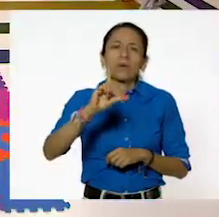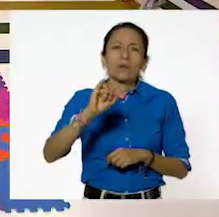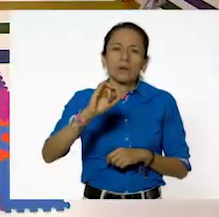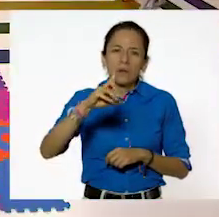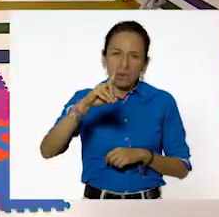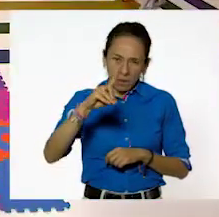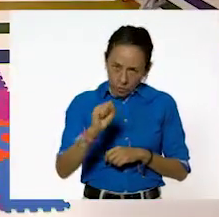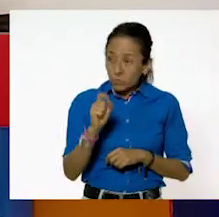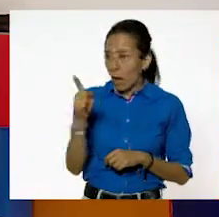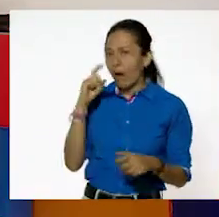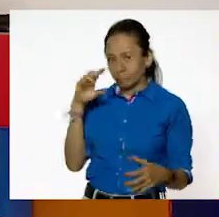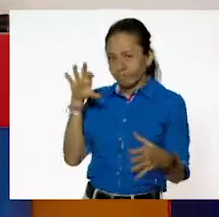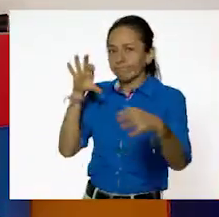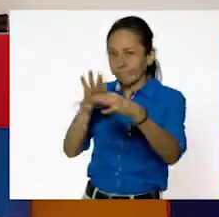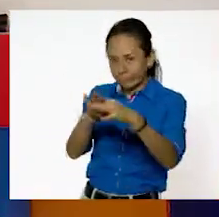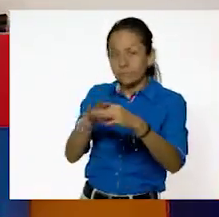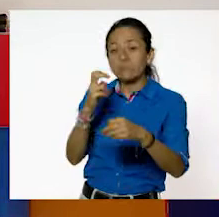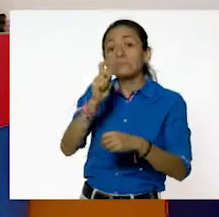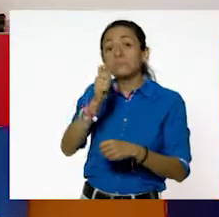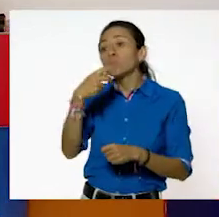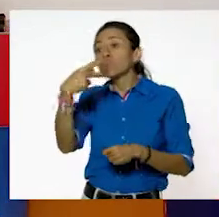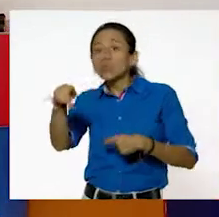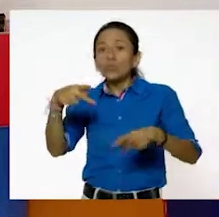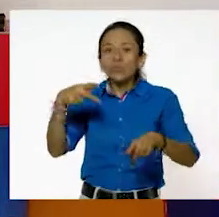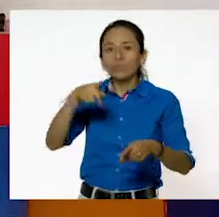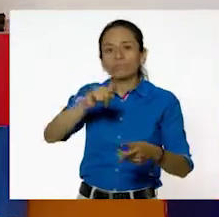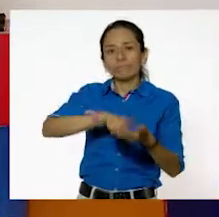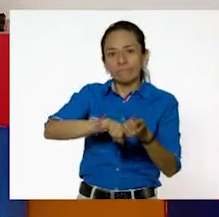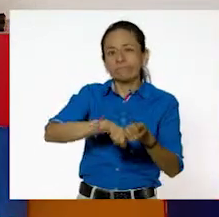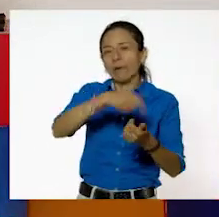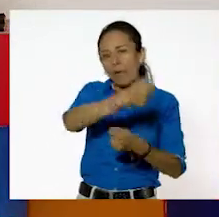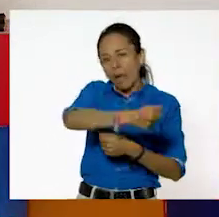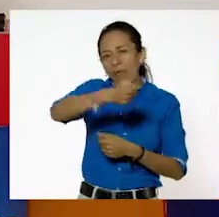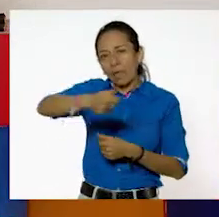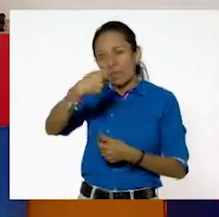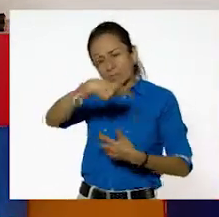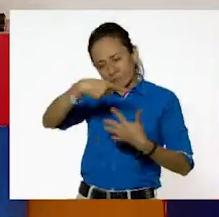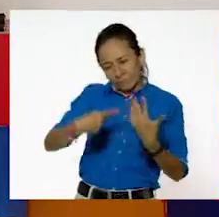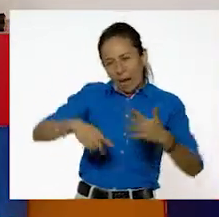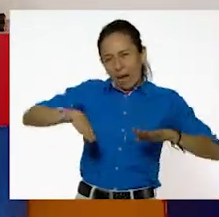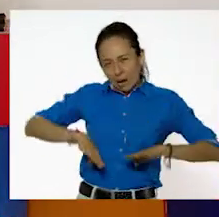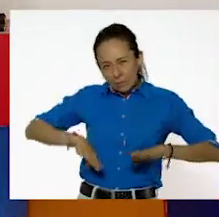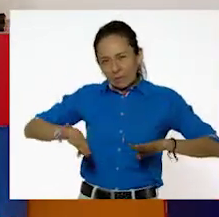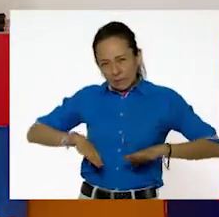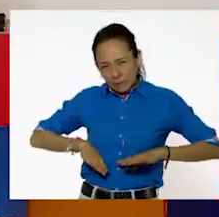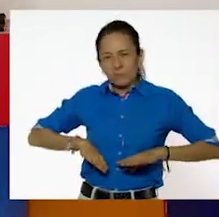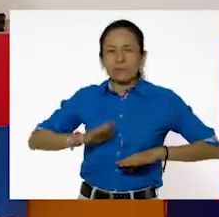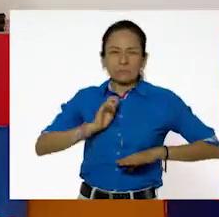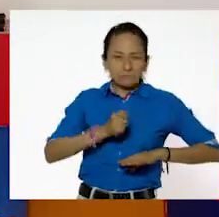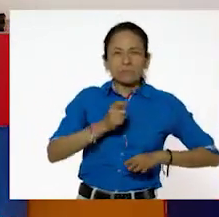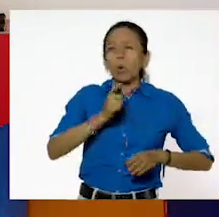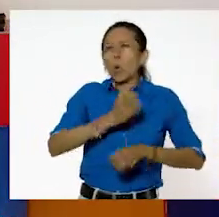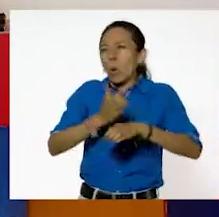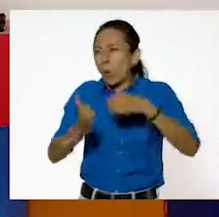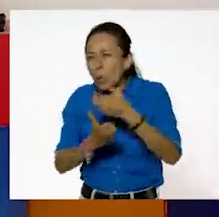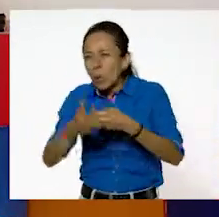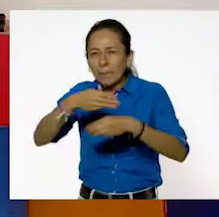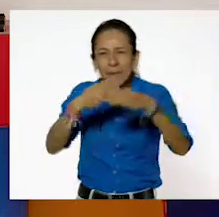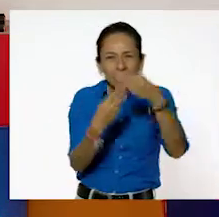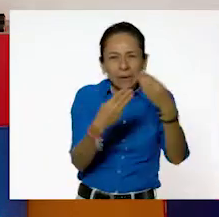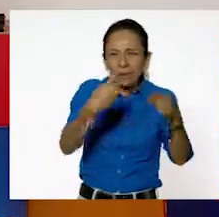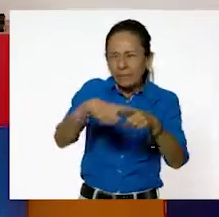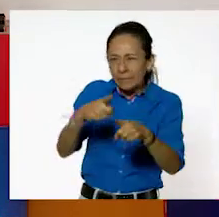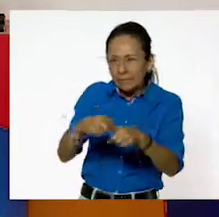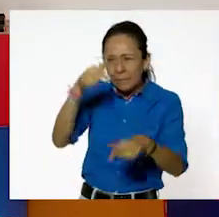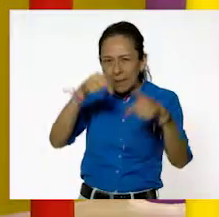Vamos a descubrir estas características que tienen cada uno de los objetos y materiales para que después los podamos